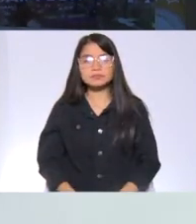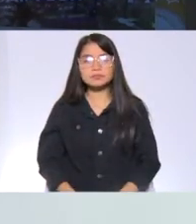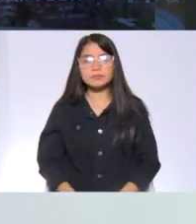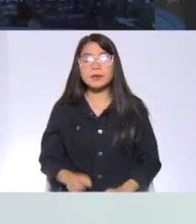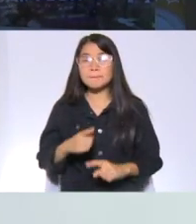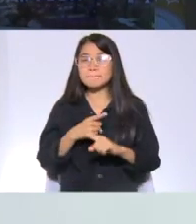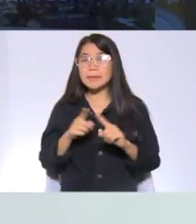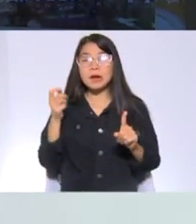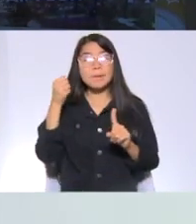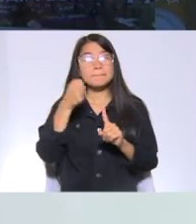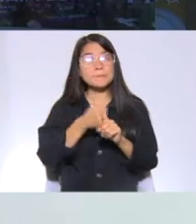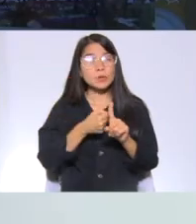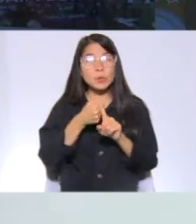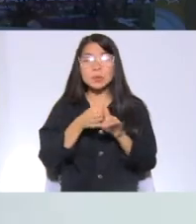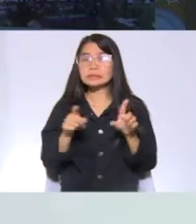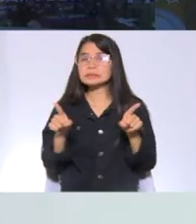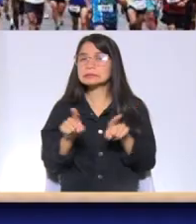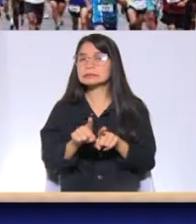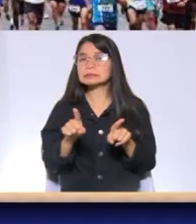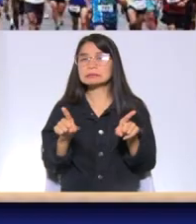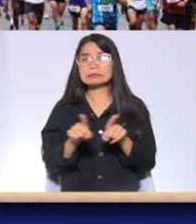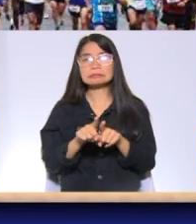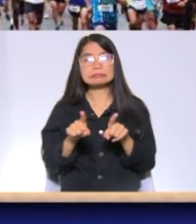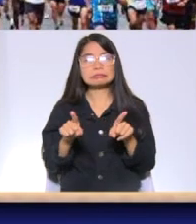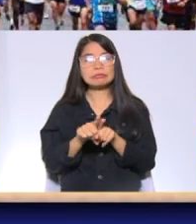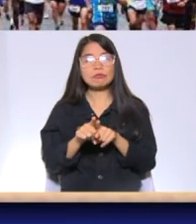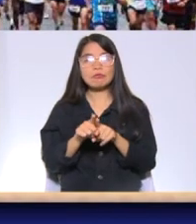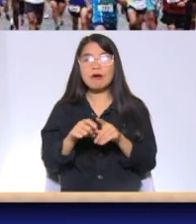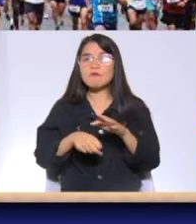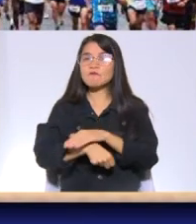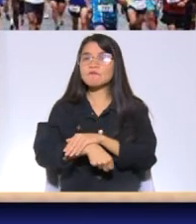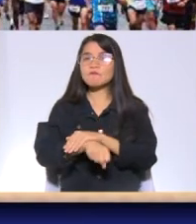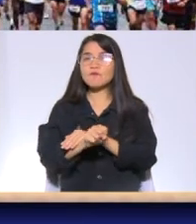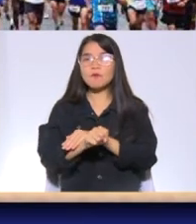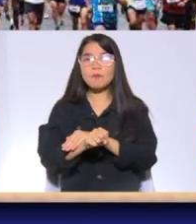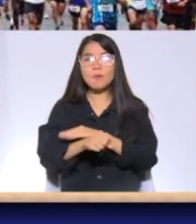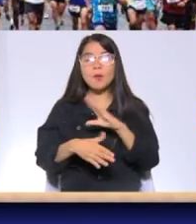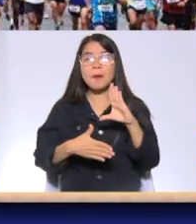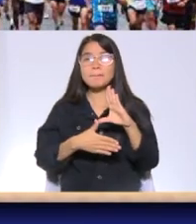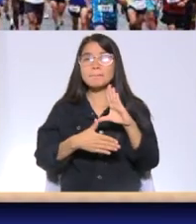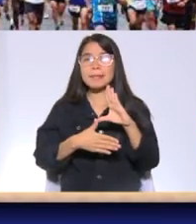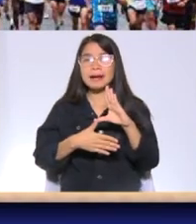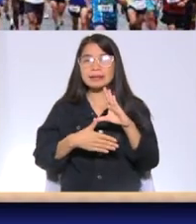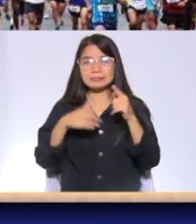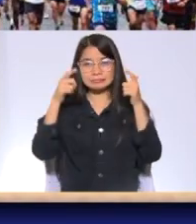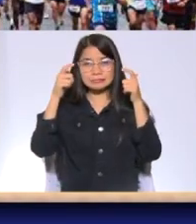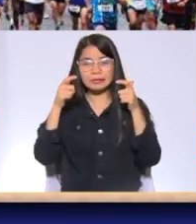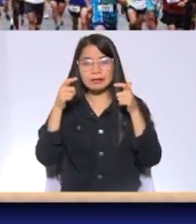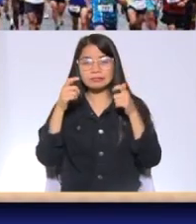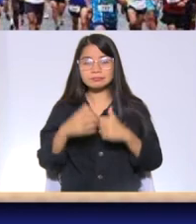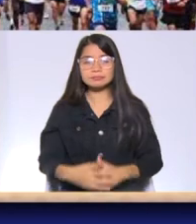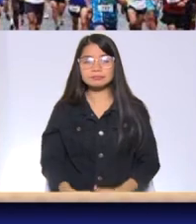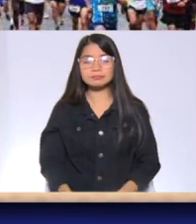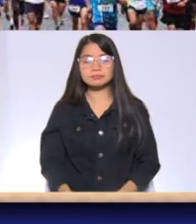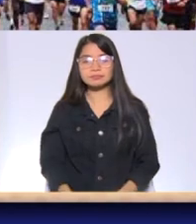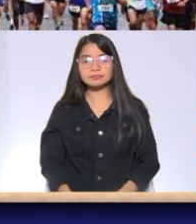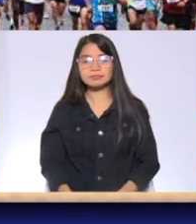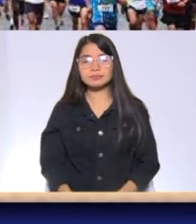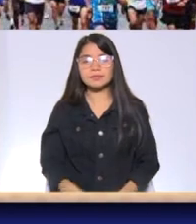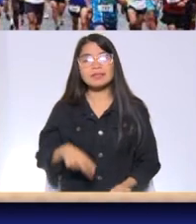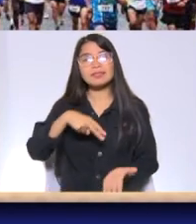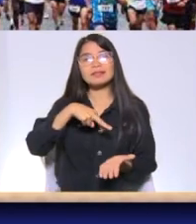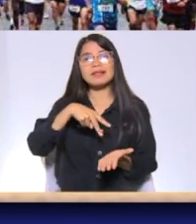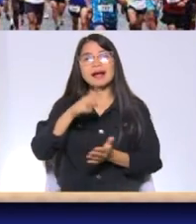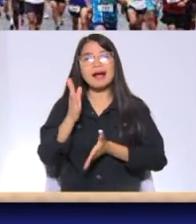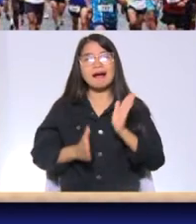tan salvaje, yo diría que más, que el fútbol americano. Y tenemos las carreras de rugby, que están tan de moda en nuestro